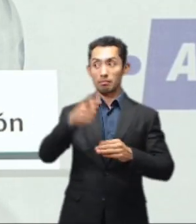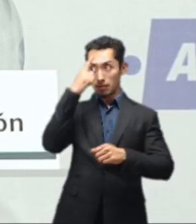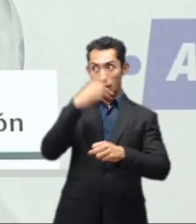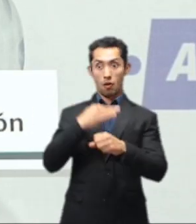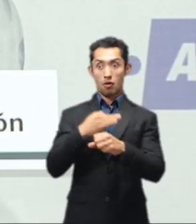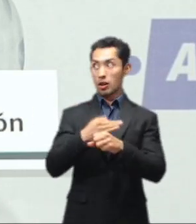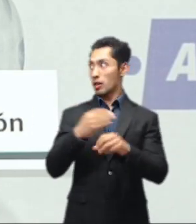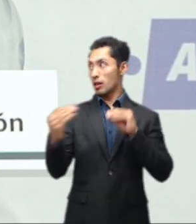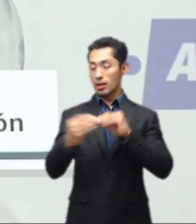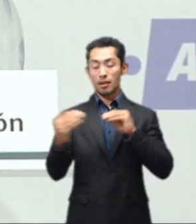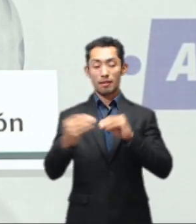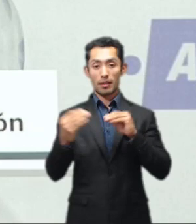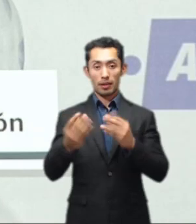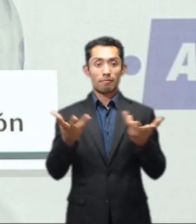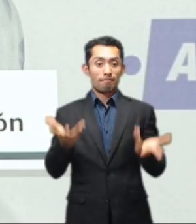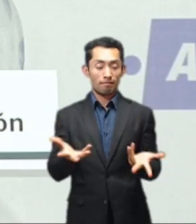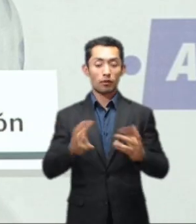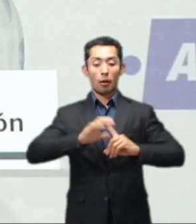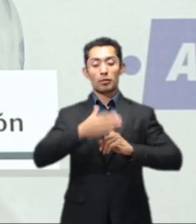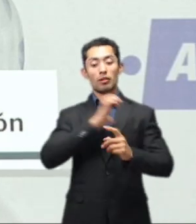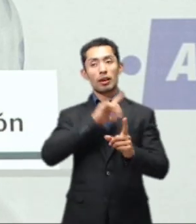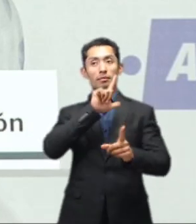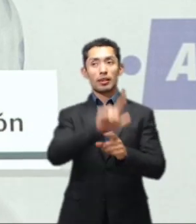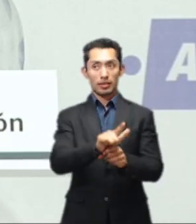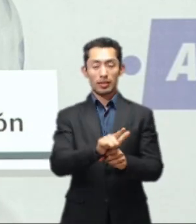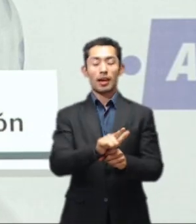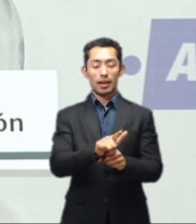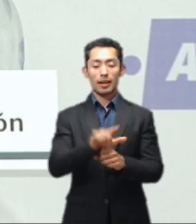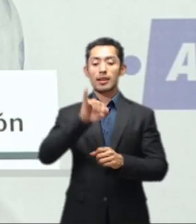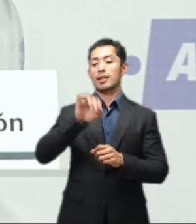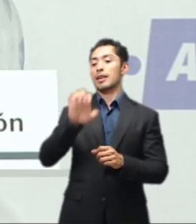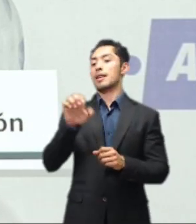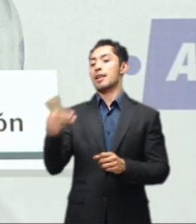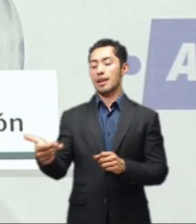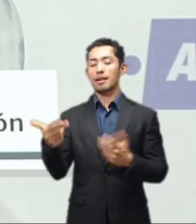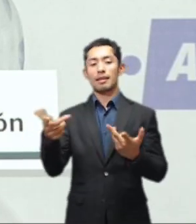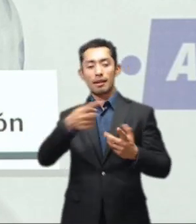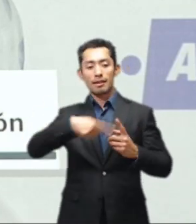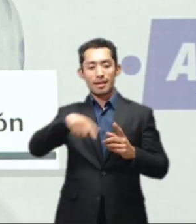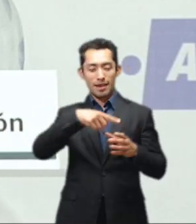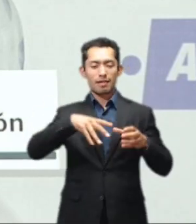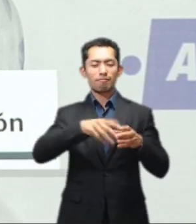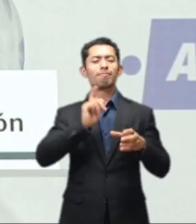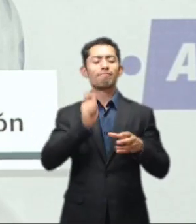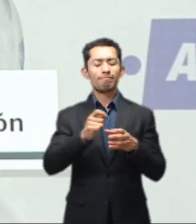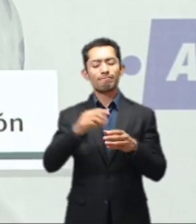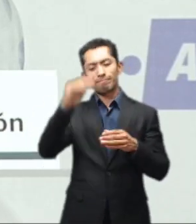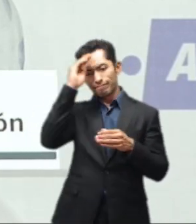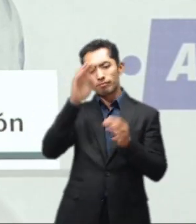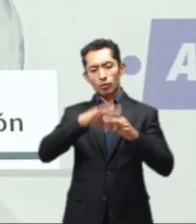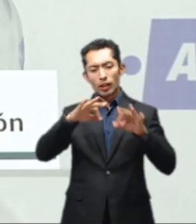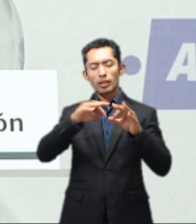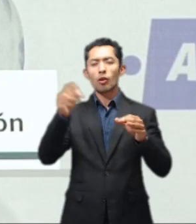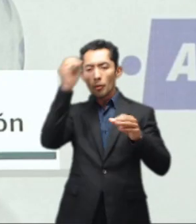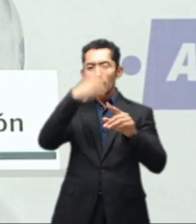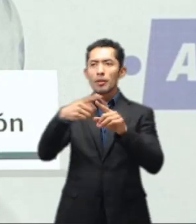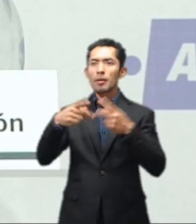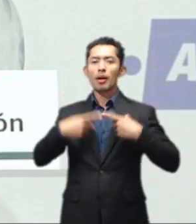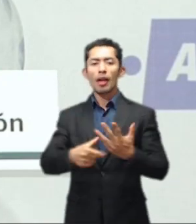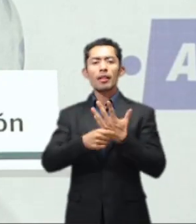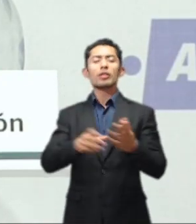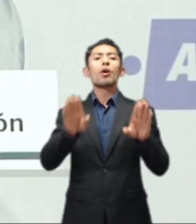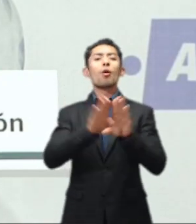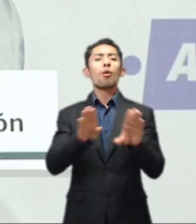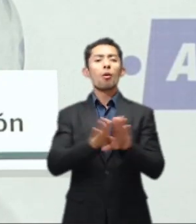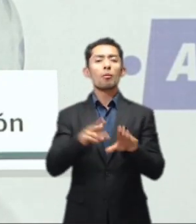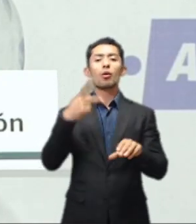ejercicio de este debate la comisión especial del instituto estatal electoral de debates ha tomado en cuenta la opinión de la ciudadanía